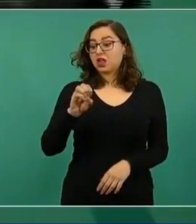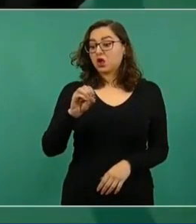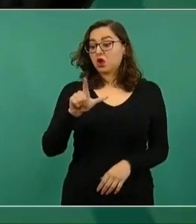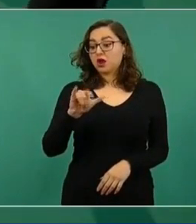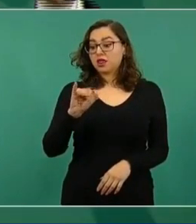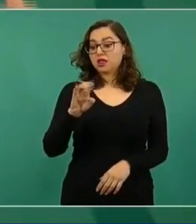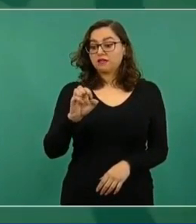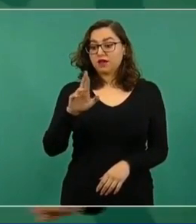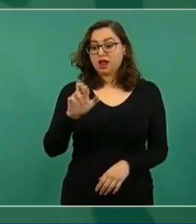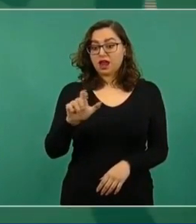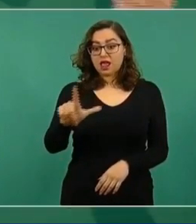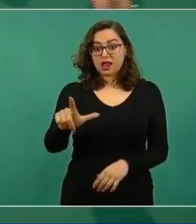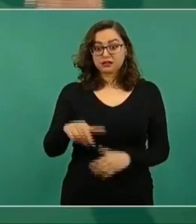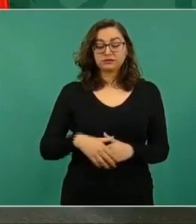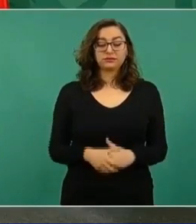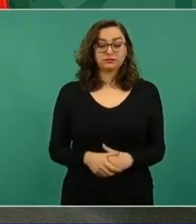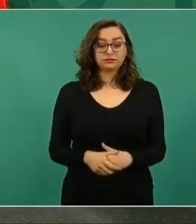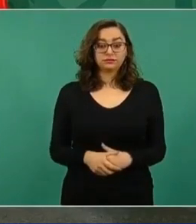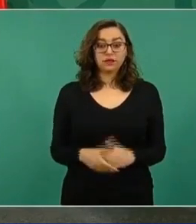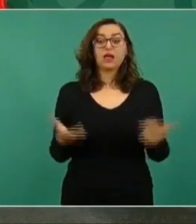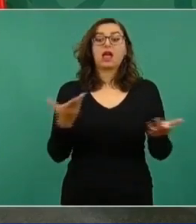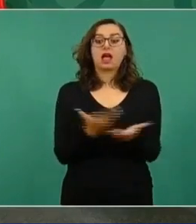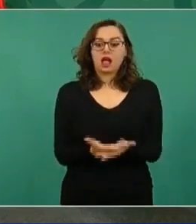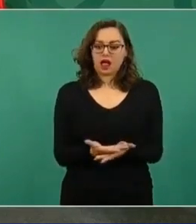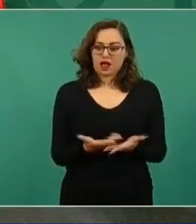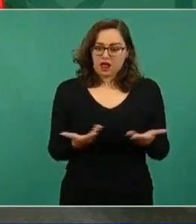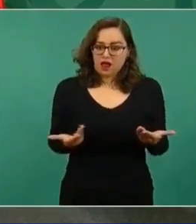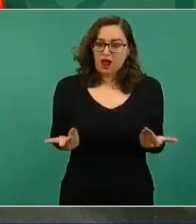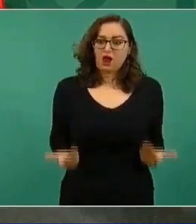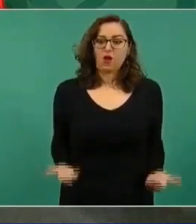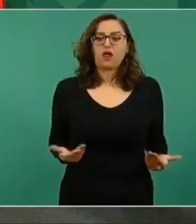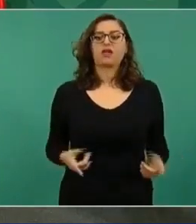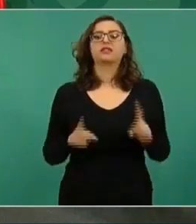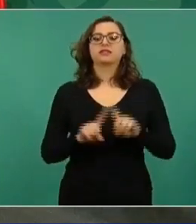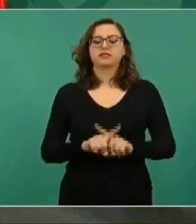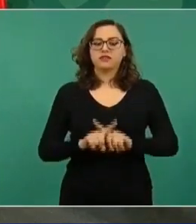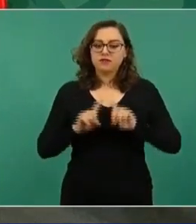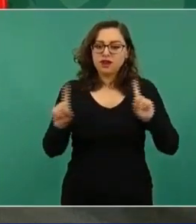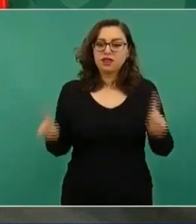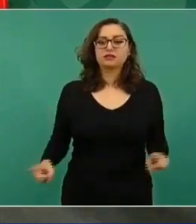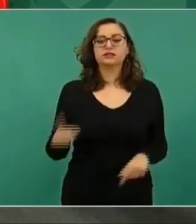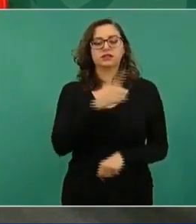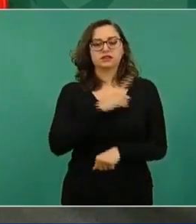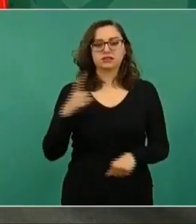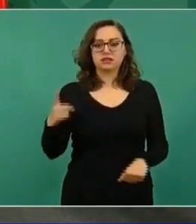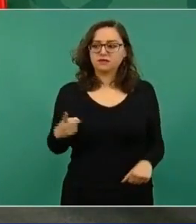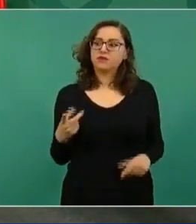Entonces tenemos ahora que formar especialistas.